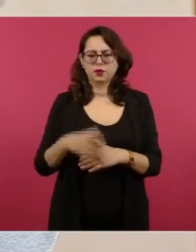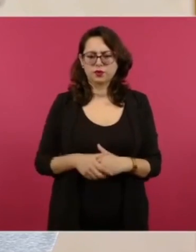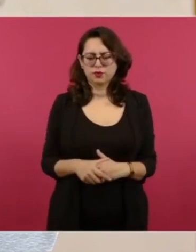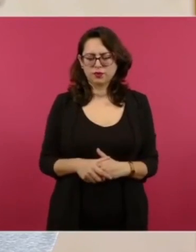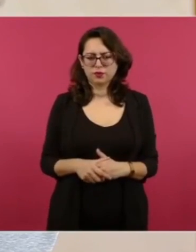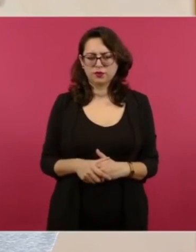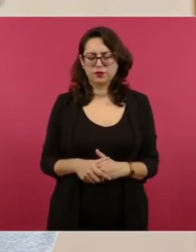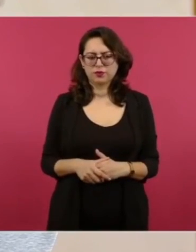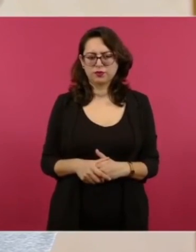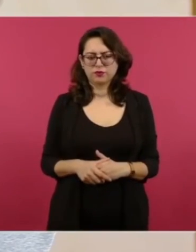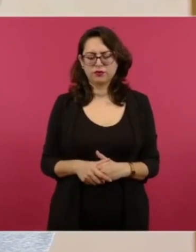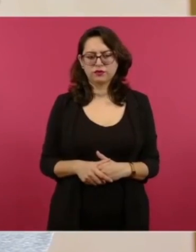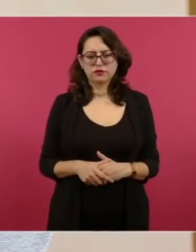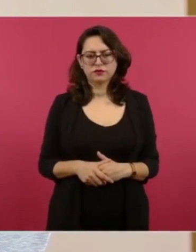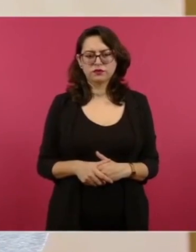con el hecho de que hay